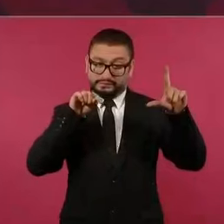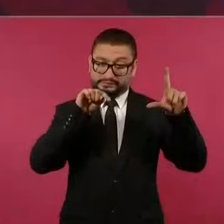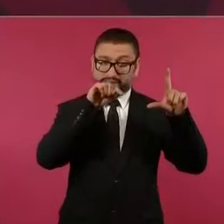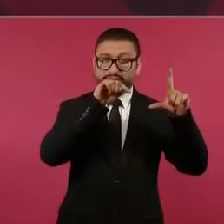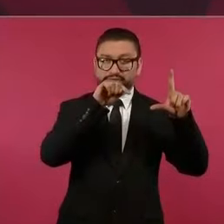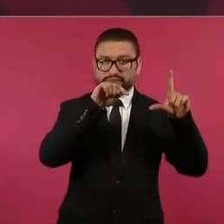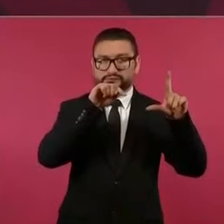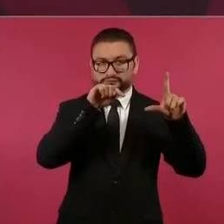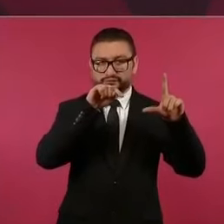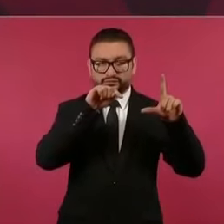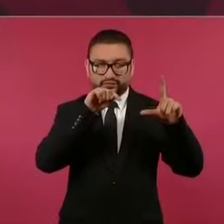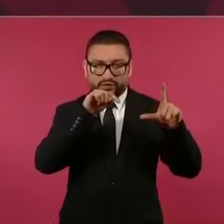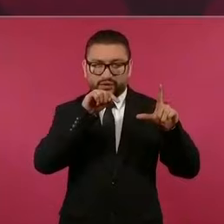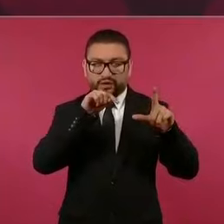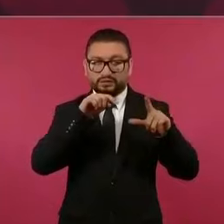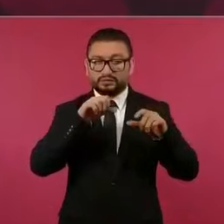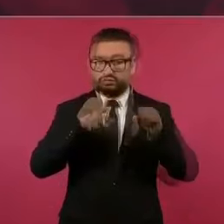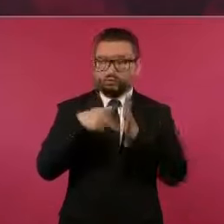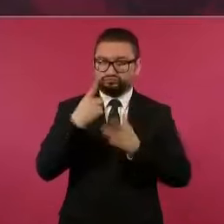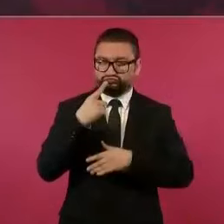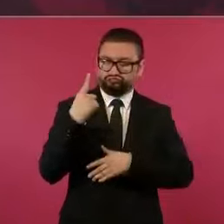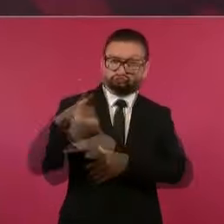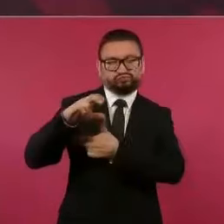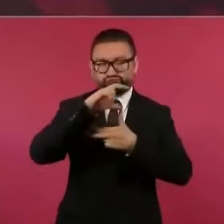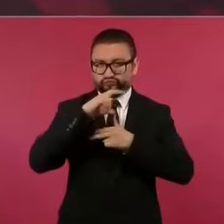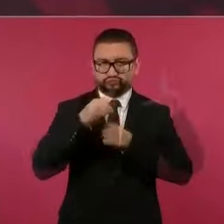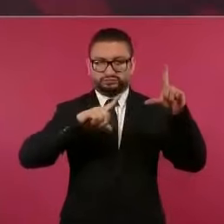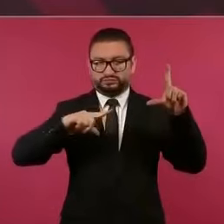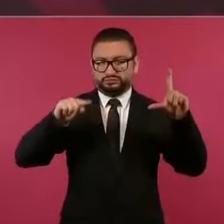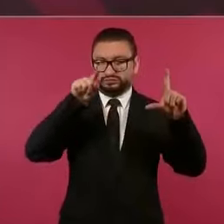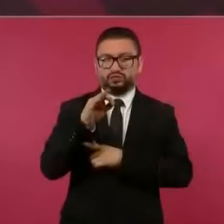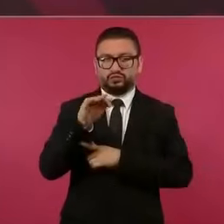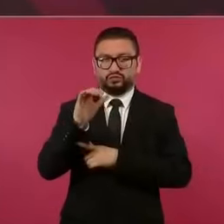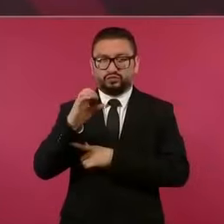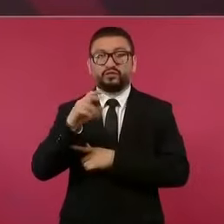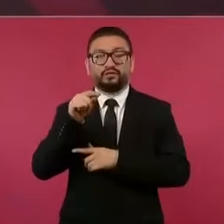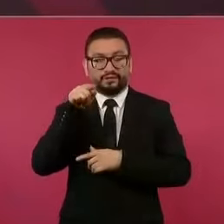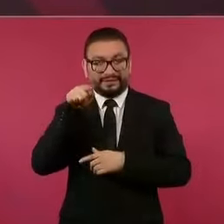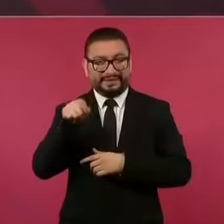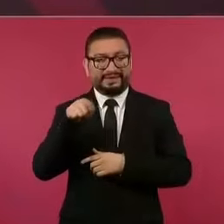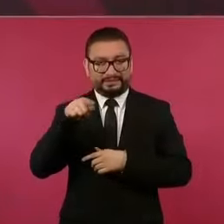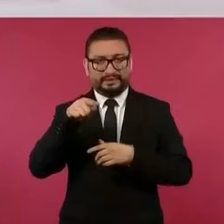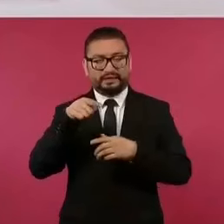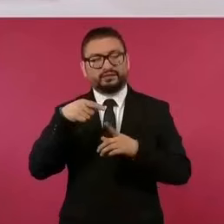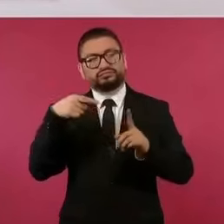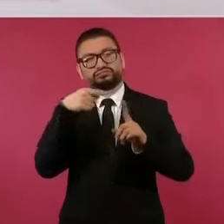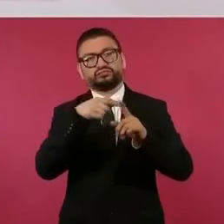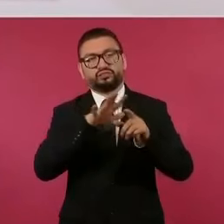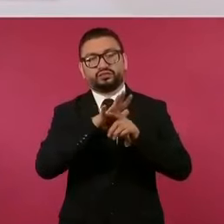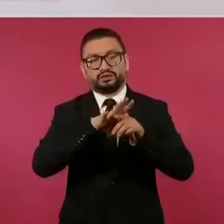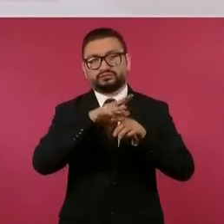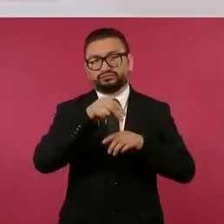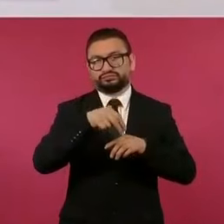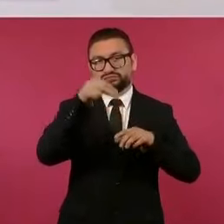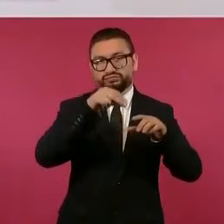proyectando de que tome fuerza de nuevo en el golfo de México y vaya con dirección a la costa norte